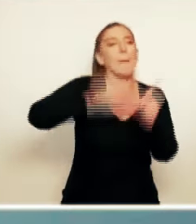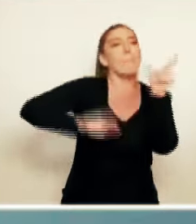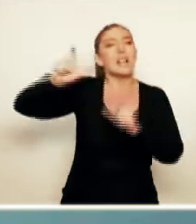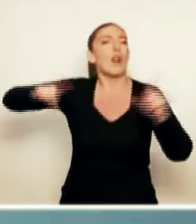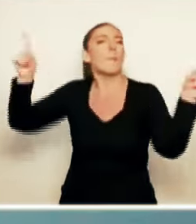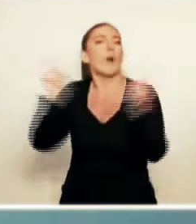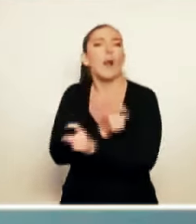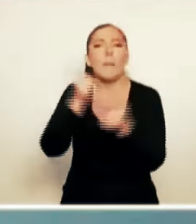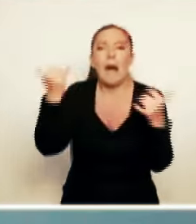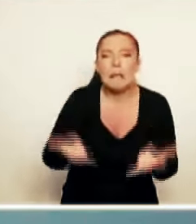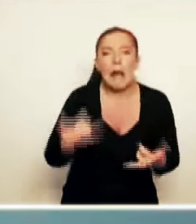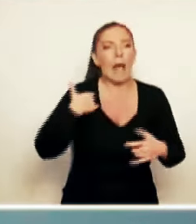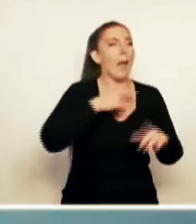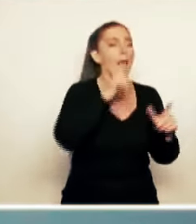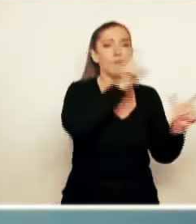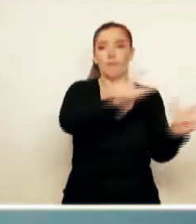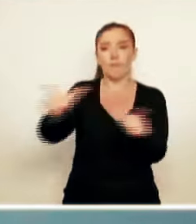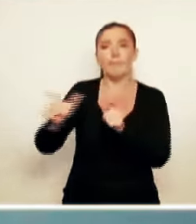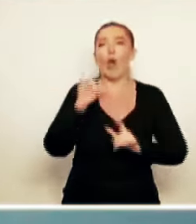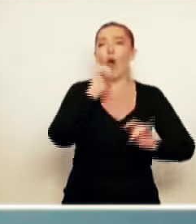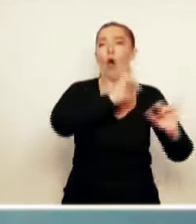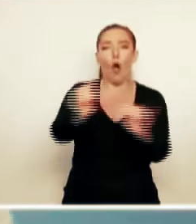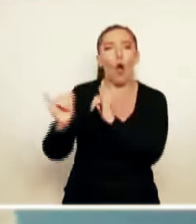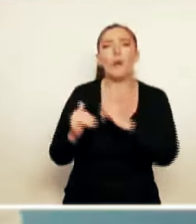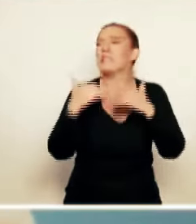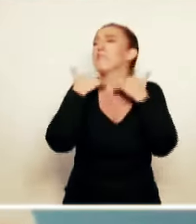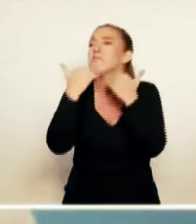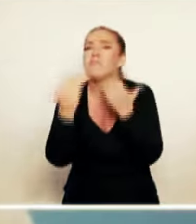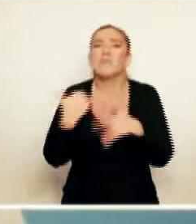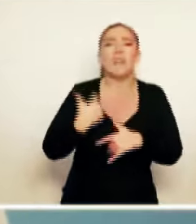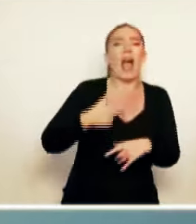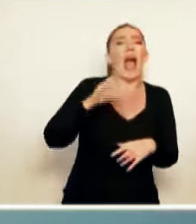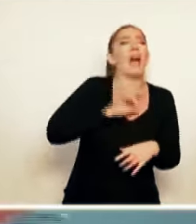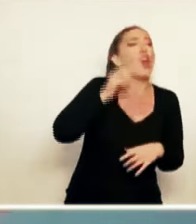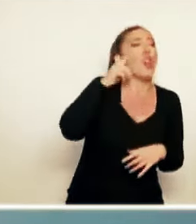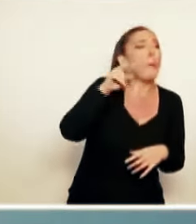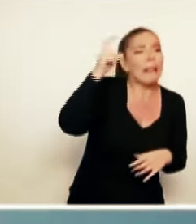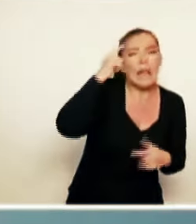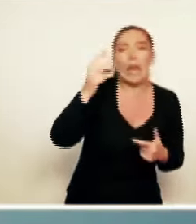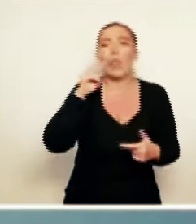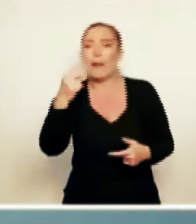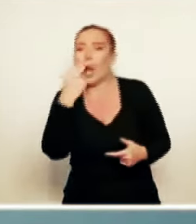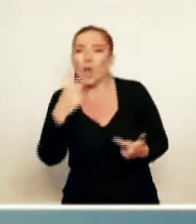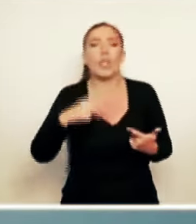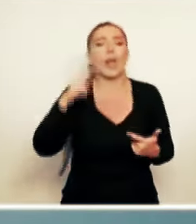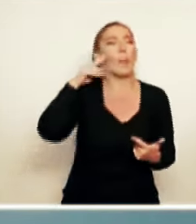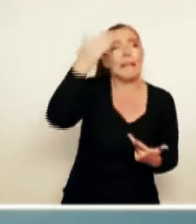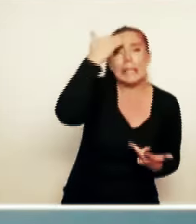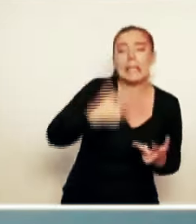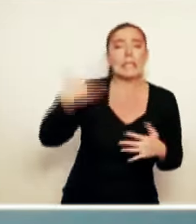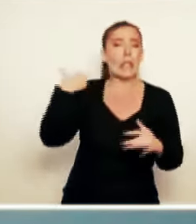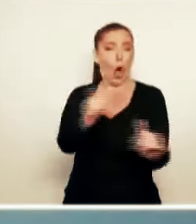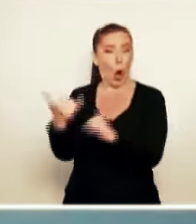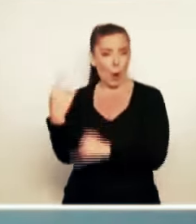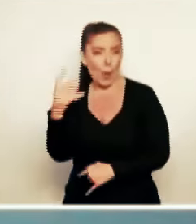jóvenes, ¿qué saben lo que pasaba en el 2010, en el 2011, en el 2015? Un pibe de 20